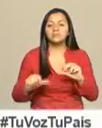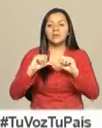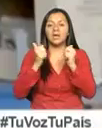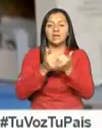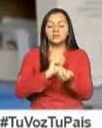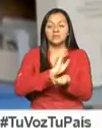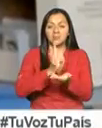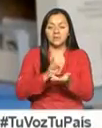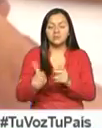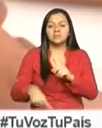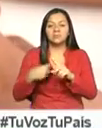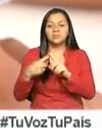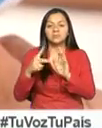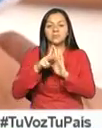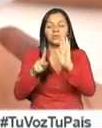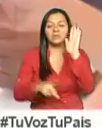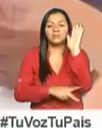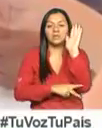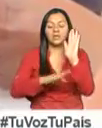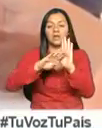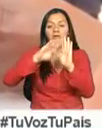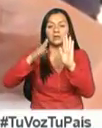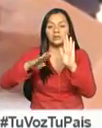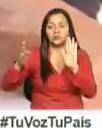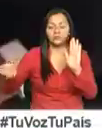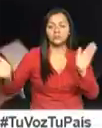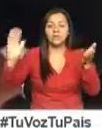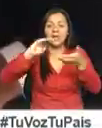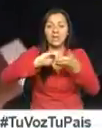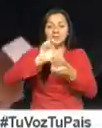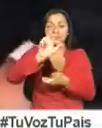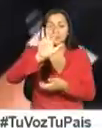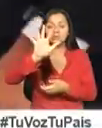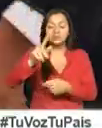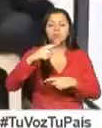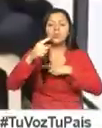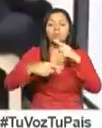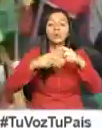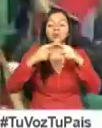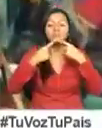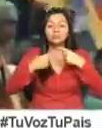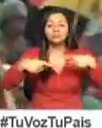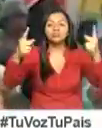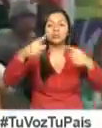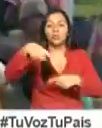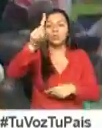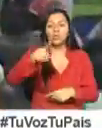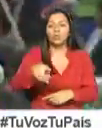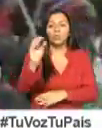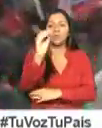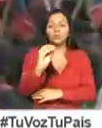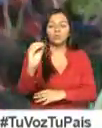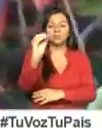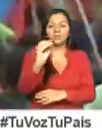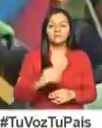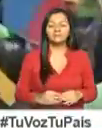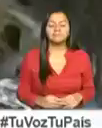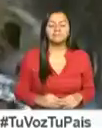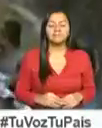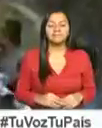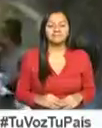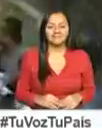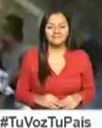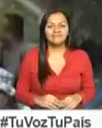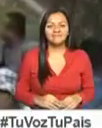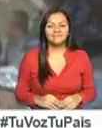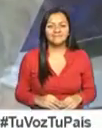y parlamentarios andinos. Alianza País dará a conocer el binomio presidencial el 1 de octubre. Cristina Pavón,